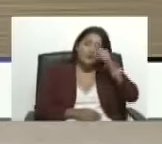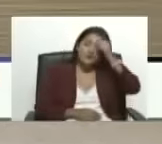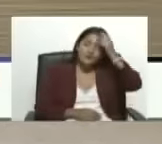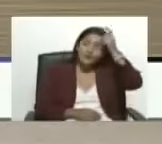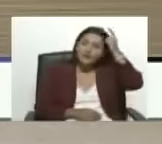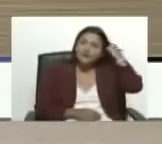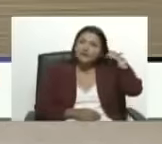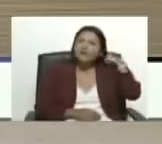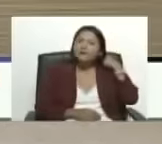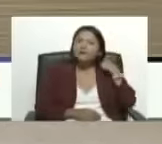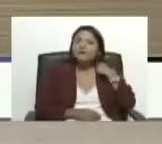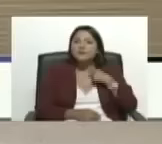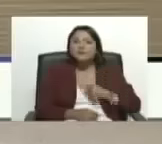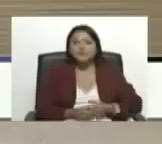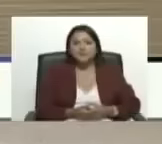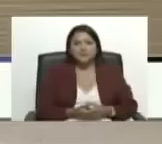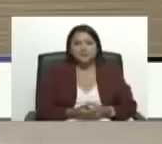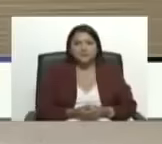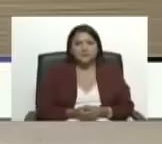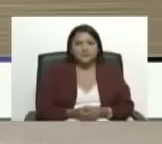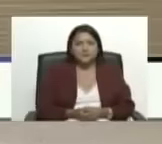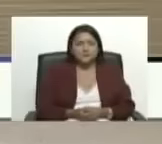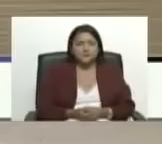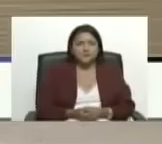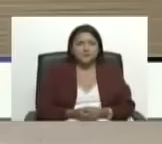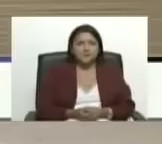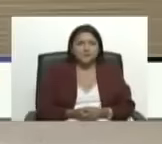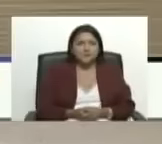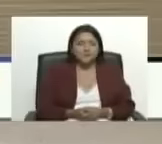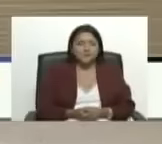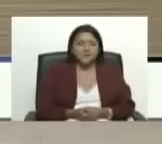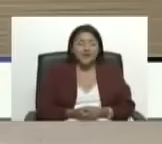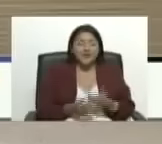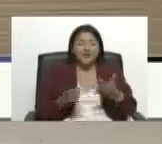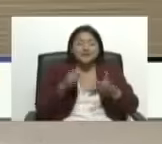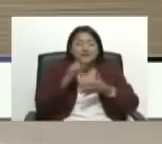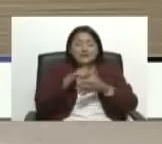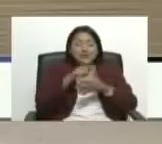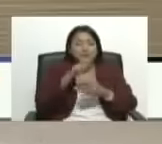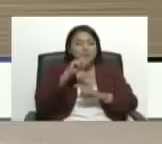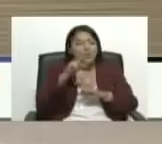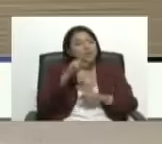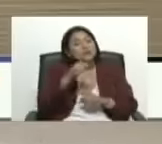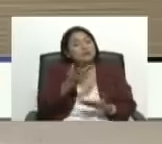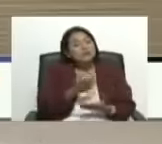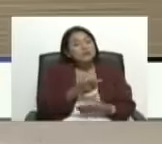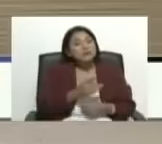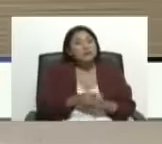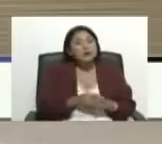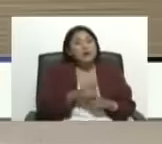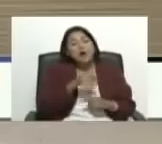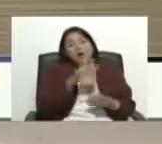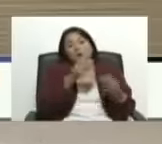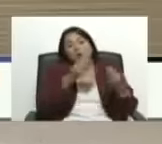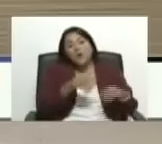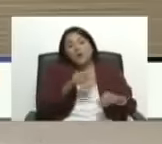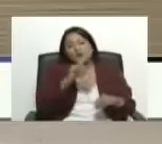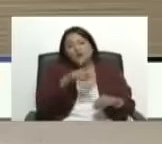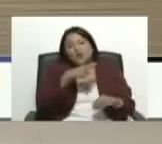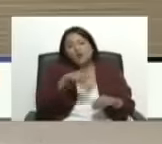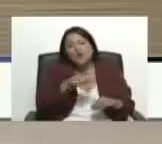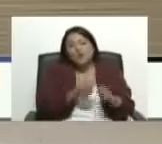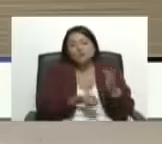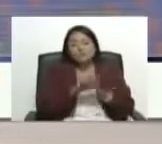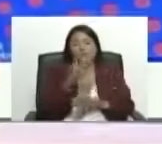por encima de los poderes públicos venezolanos, es la 5. ¿Está usted de acuerdo con la creación del Estado Guayana